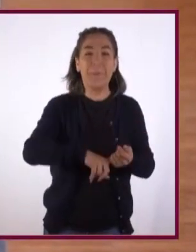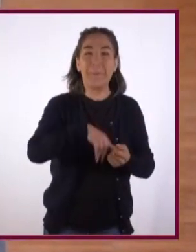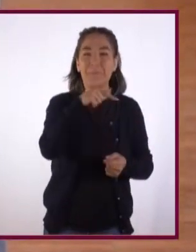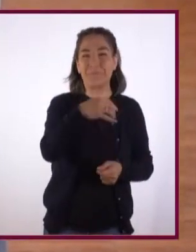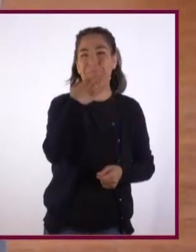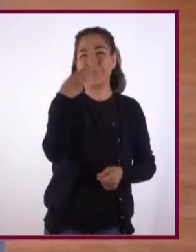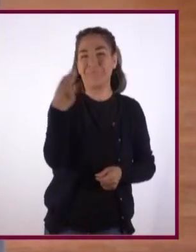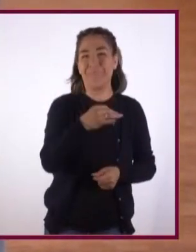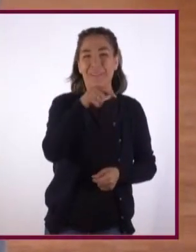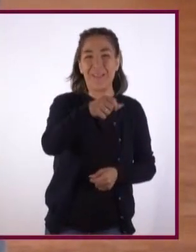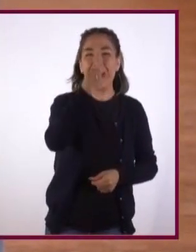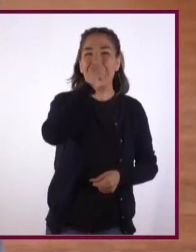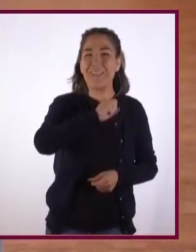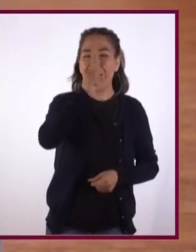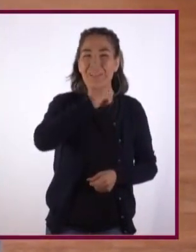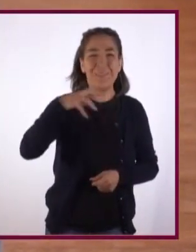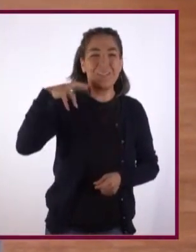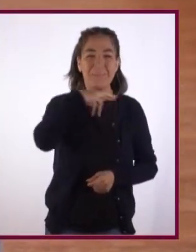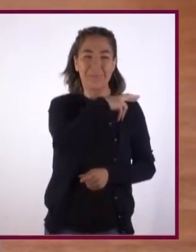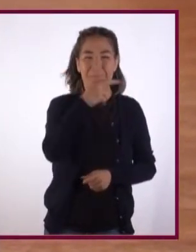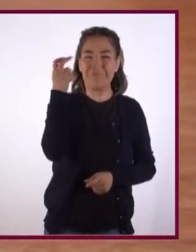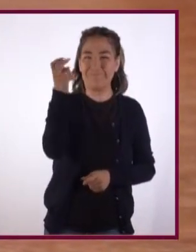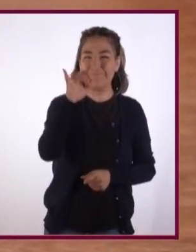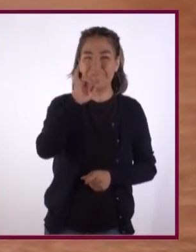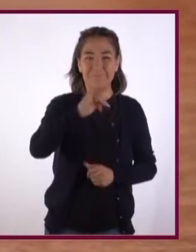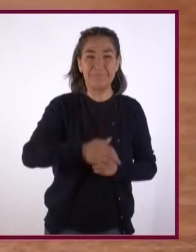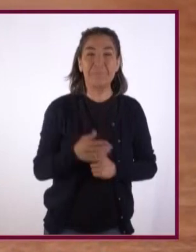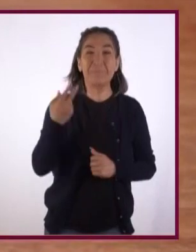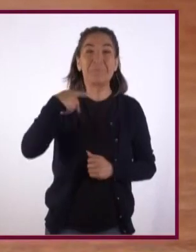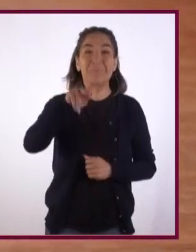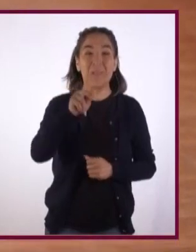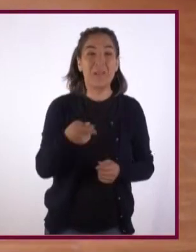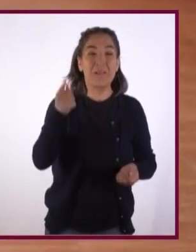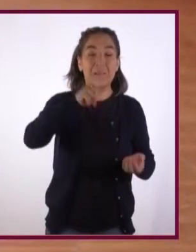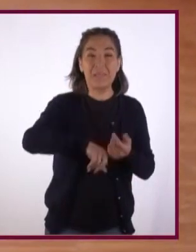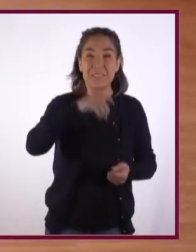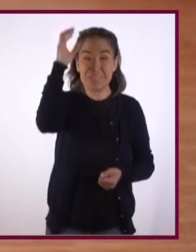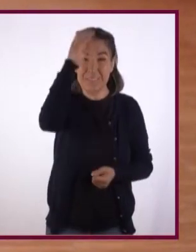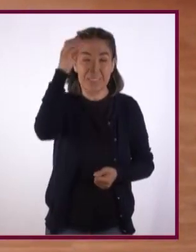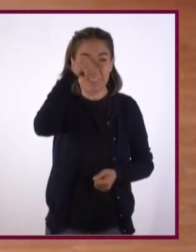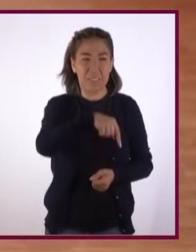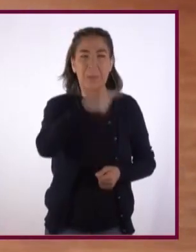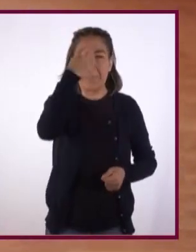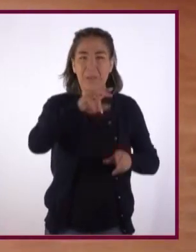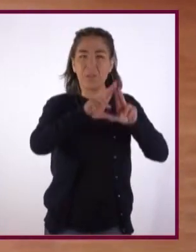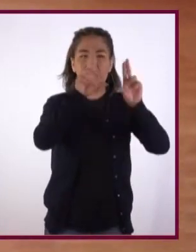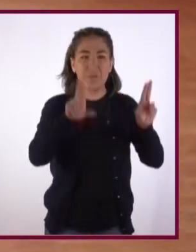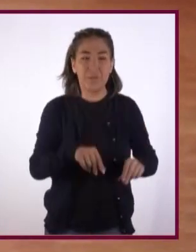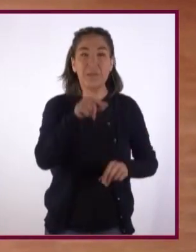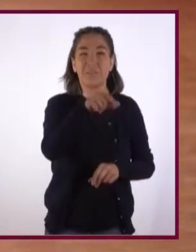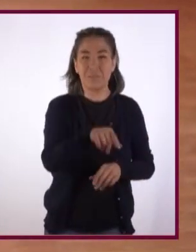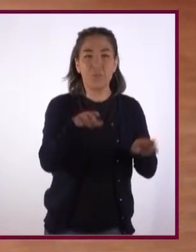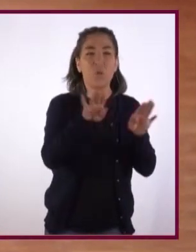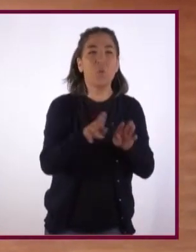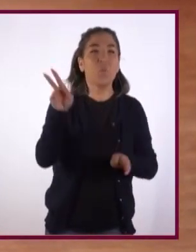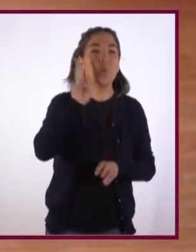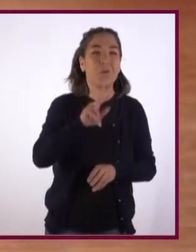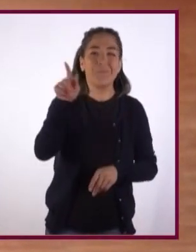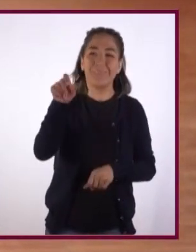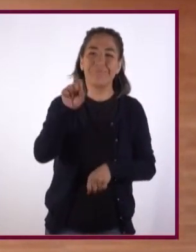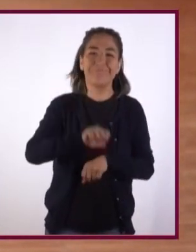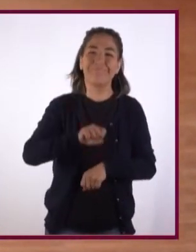un delicioso helado instantáneo, ¿eh? Elemental, Ernesto, pero la ciencia de la congelación va más allá de tu experimento